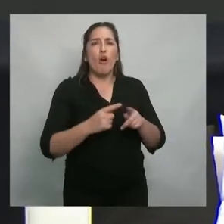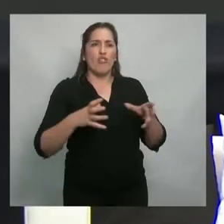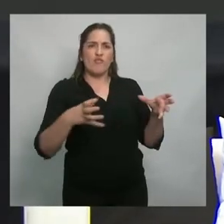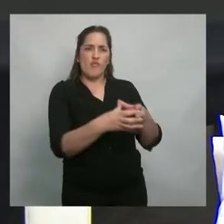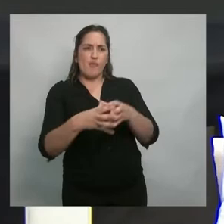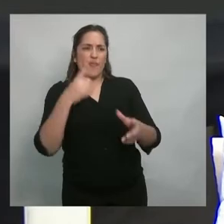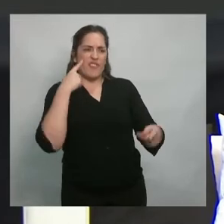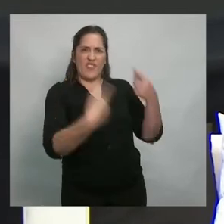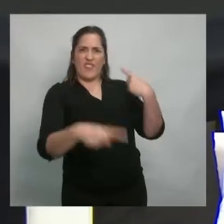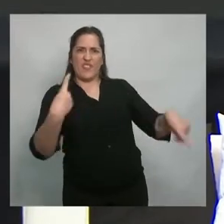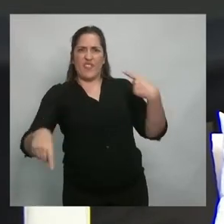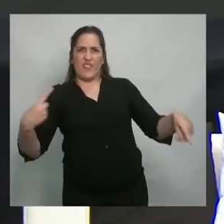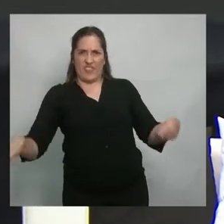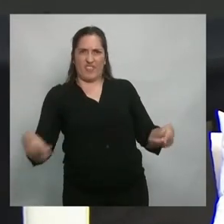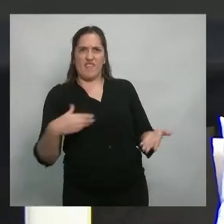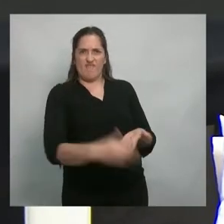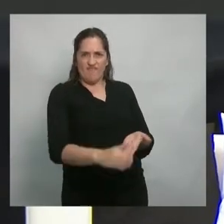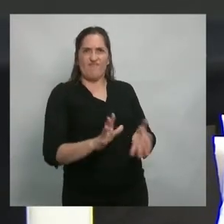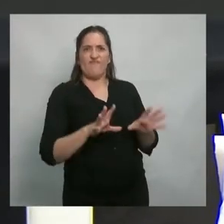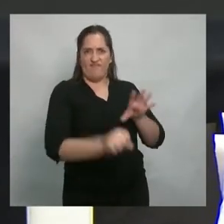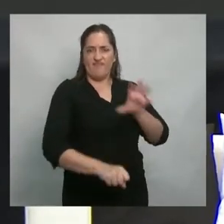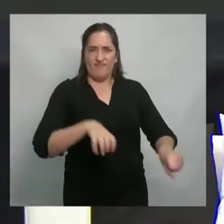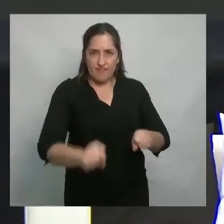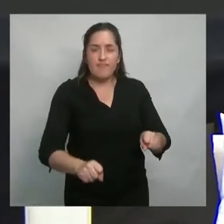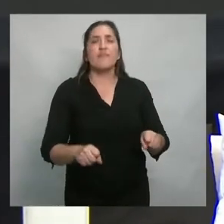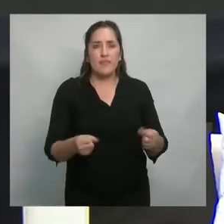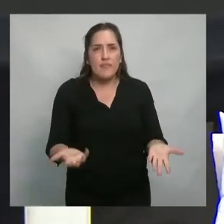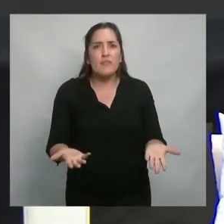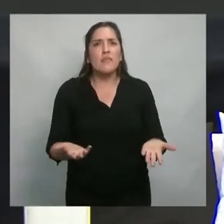bien, si como todos los seres vivientes,